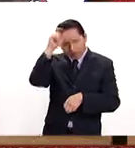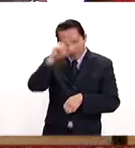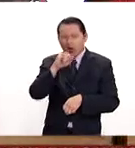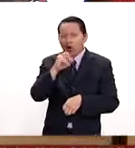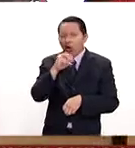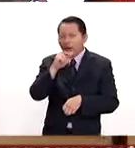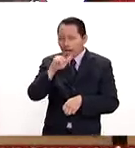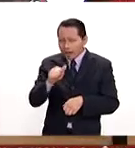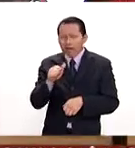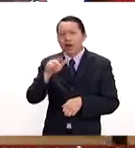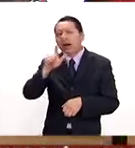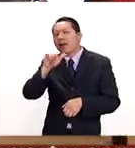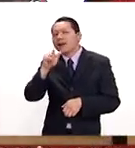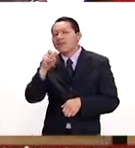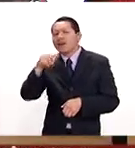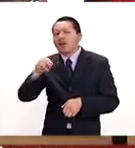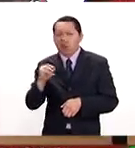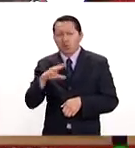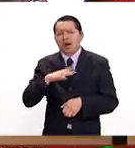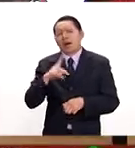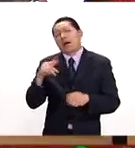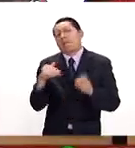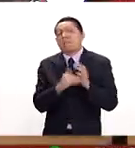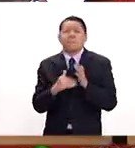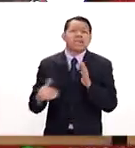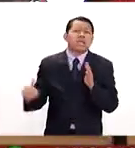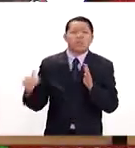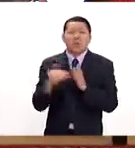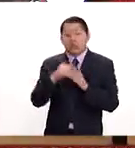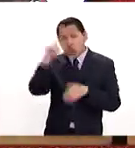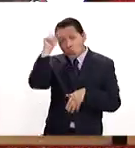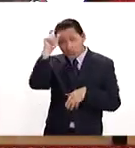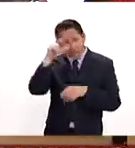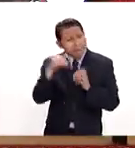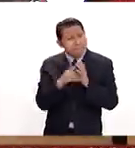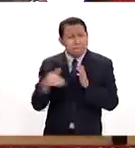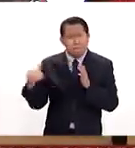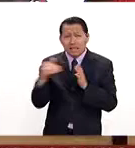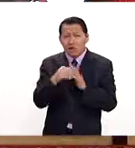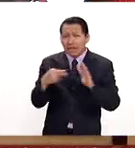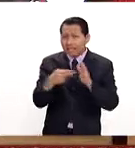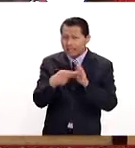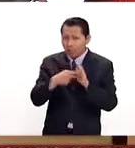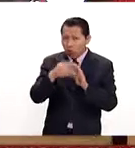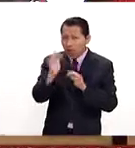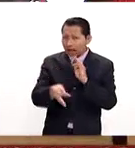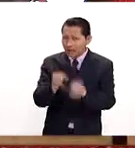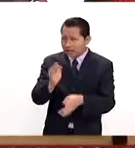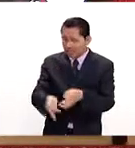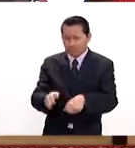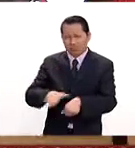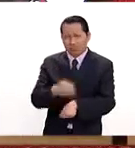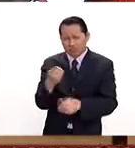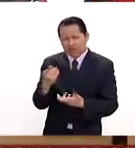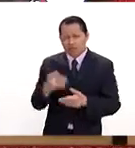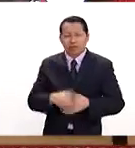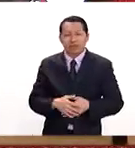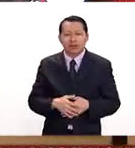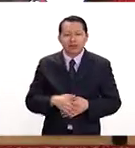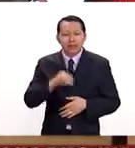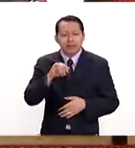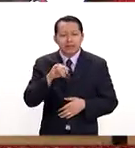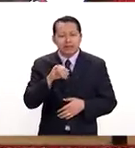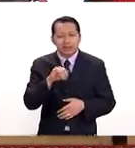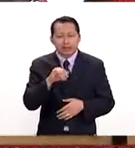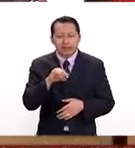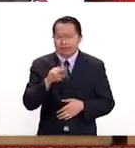Jordania, Líbano, países que acogen millones, Turquía inclusive, de refugiados sirios, porque tendrían también, ¿no? Claro. Sí, de hecho es